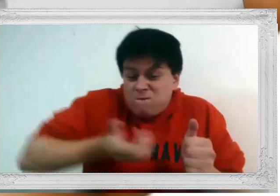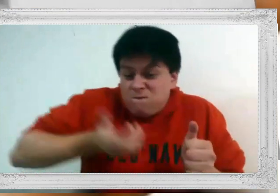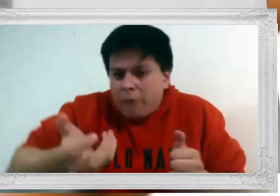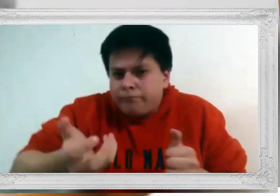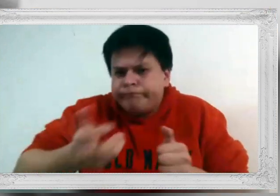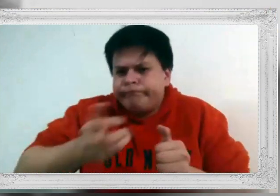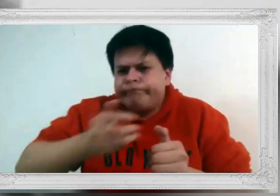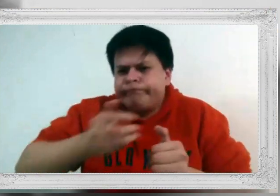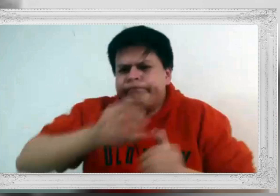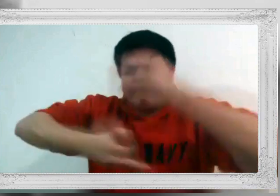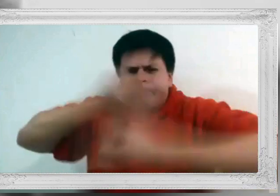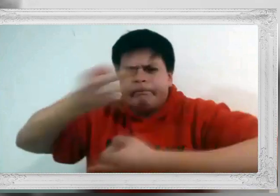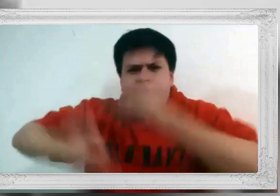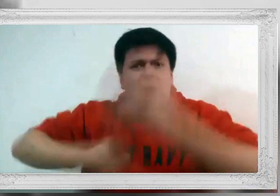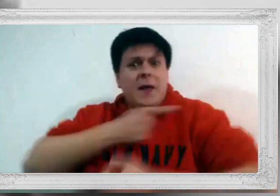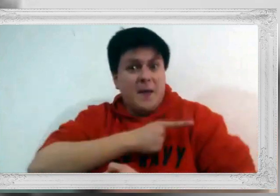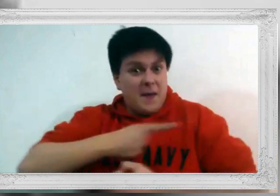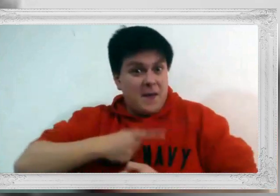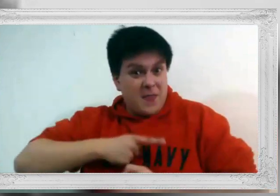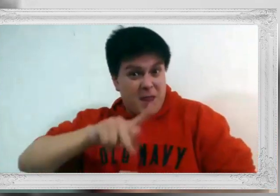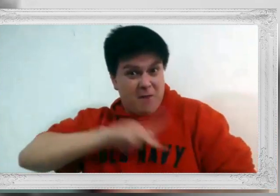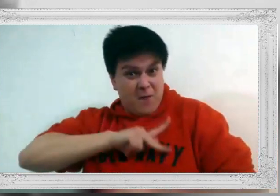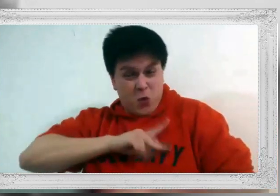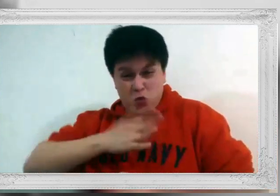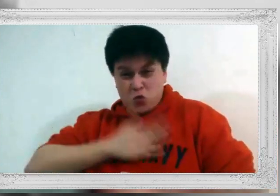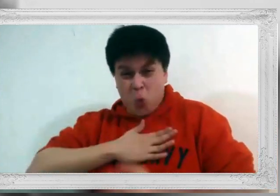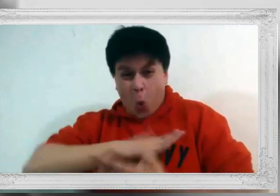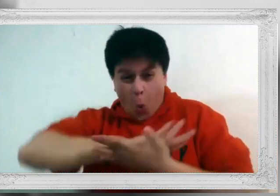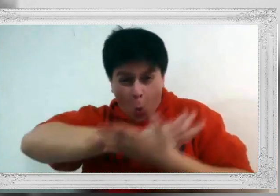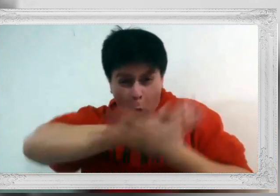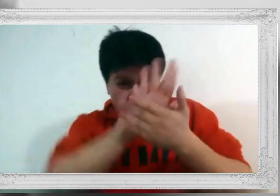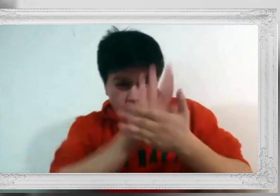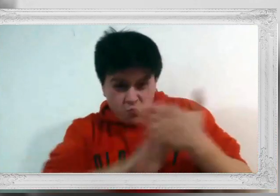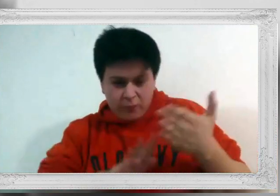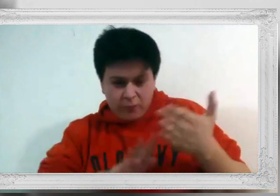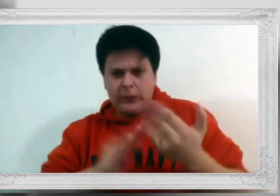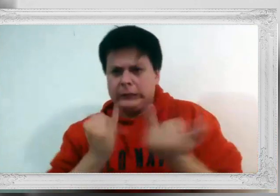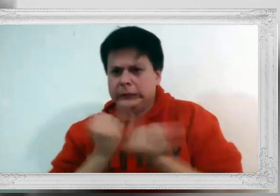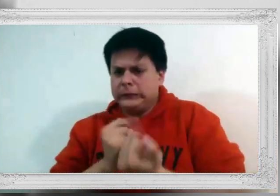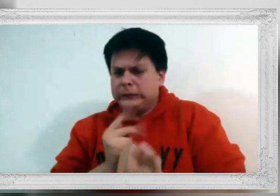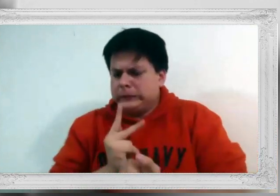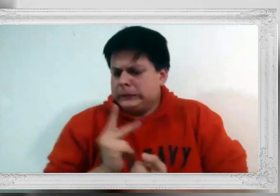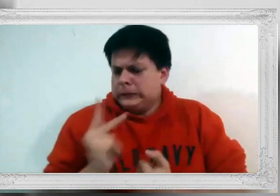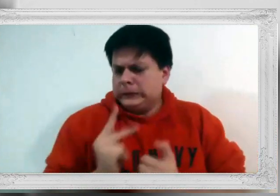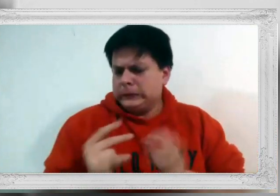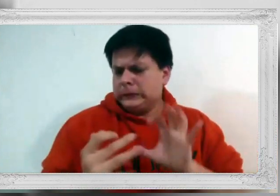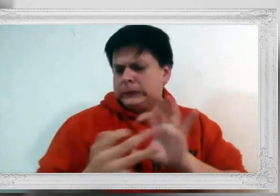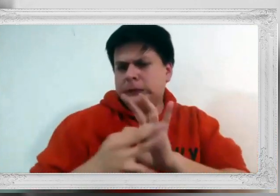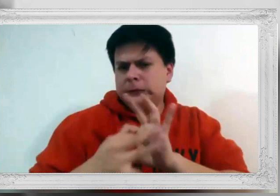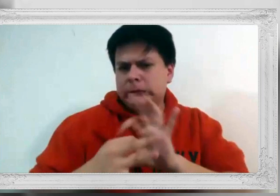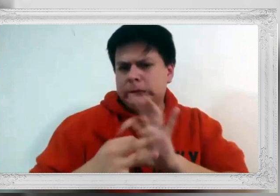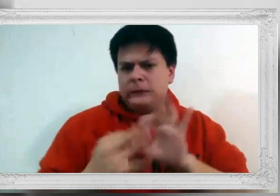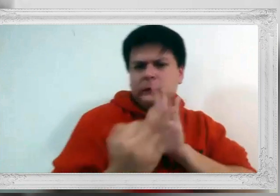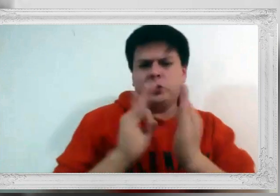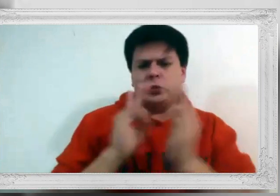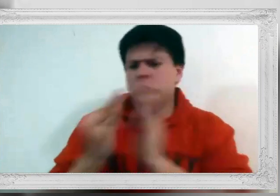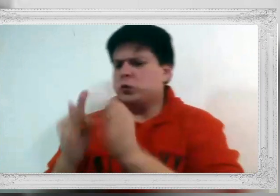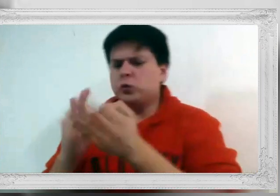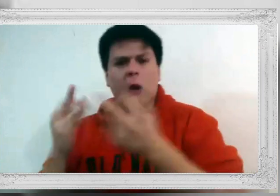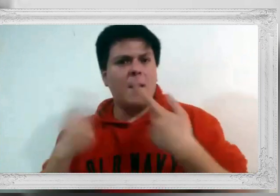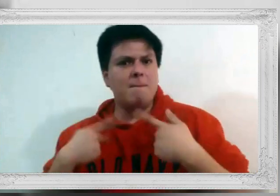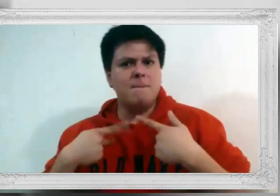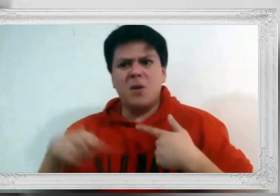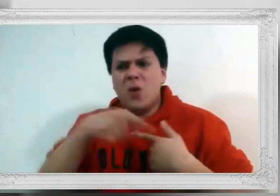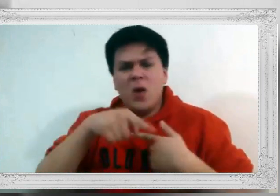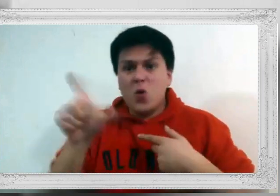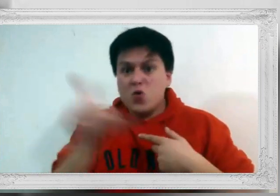para hacer más creíble su mensaje y como signo de cercanía y acogida de las víctimas de la cultura del descarte